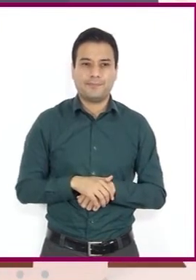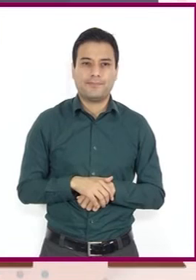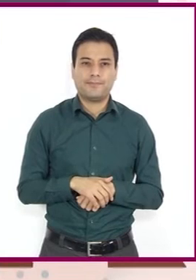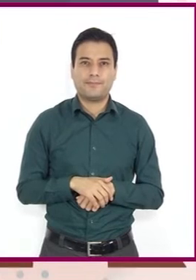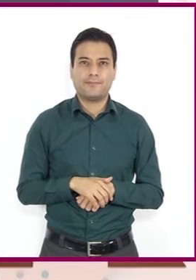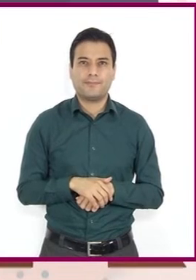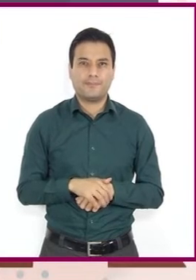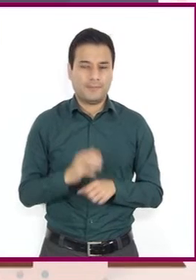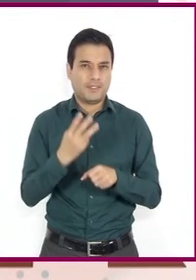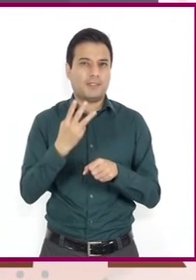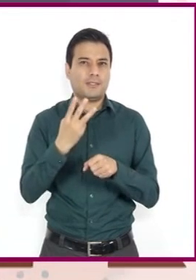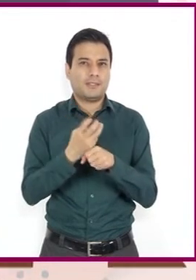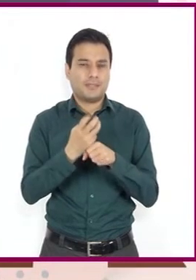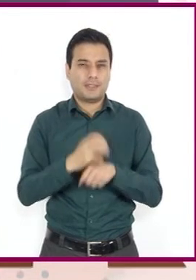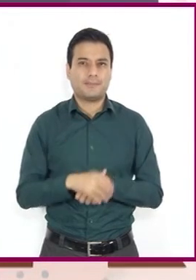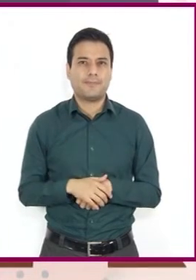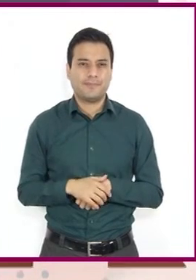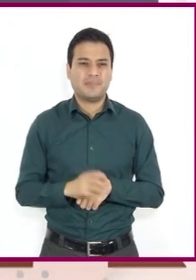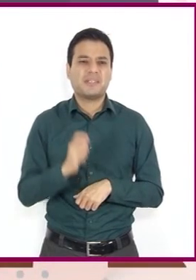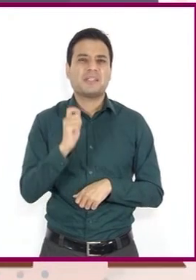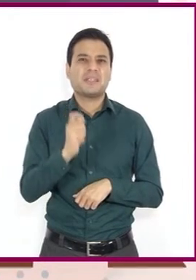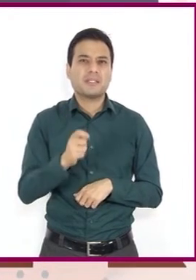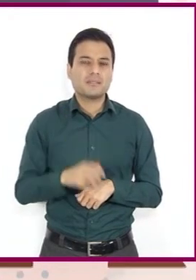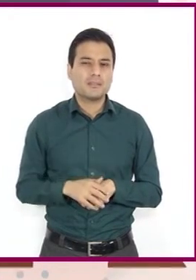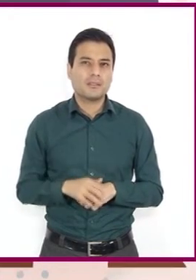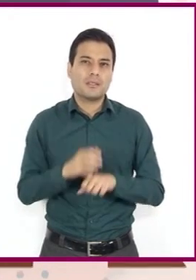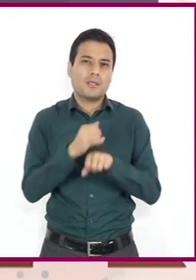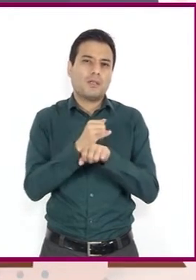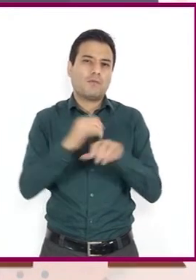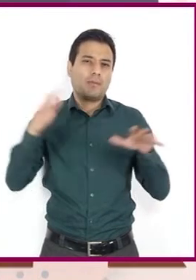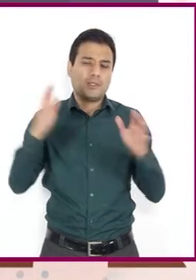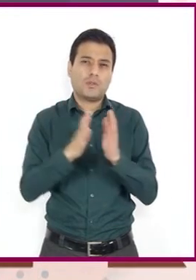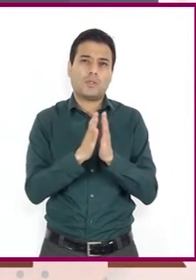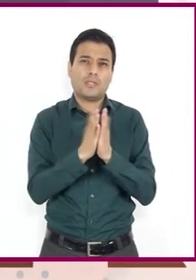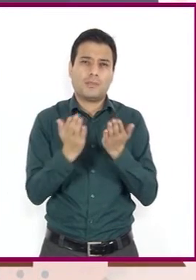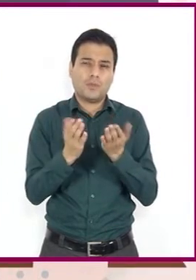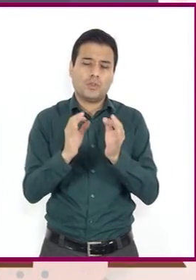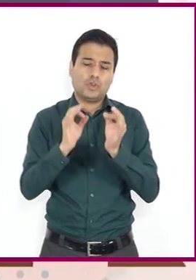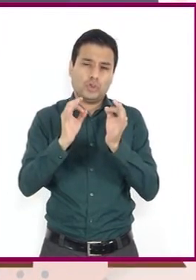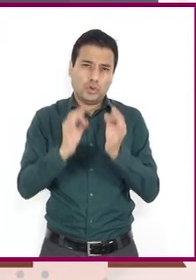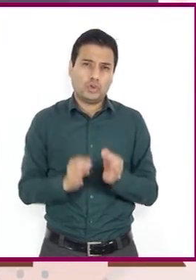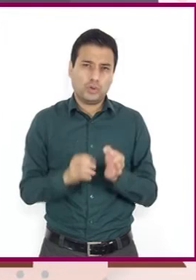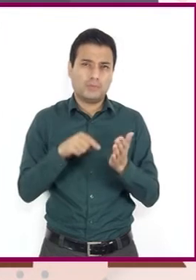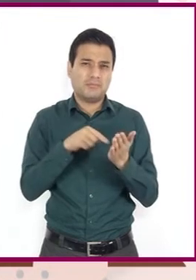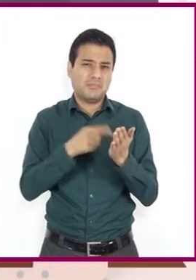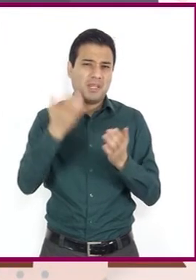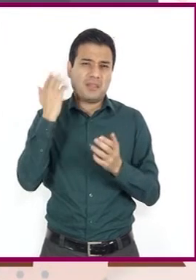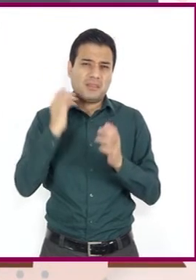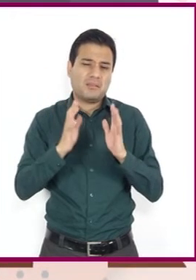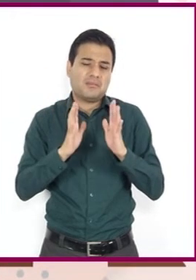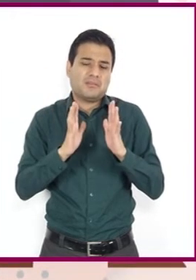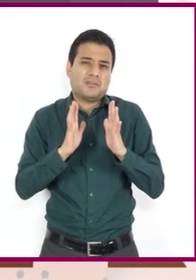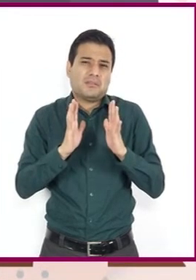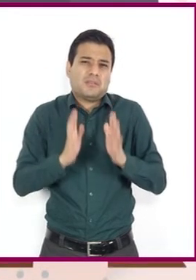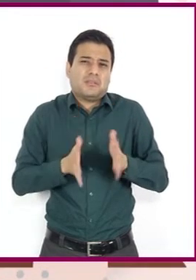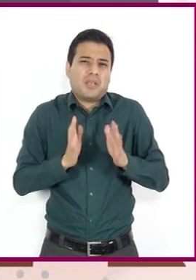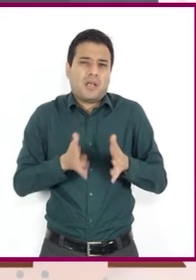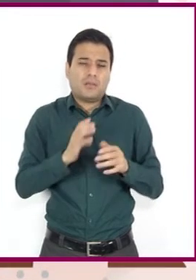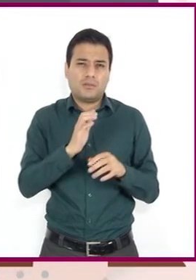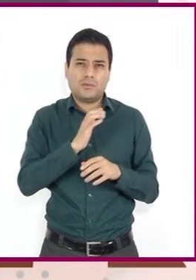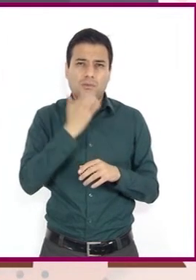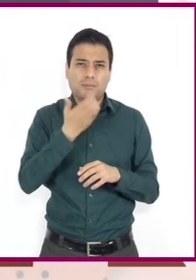Las terciarias son textos o información muy tratada y obtienen su información de fuentes terciarias.